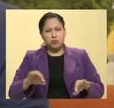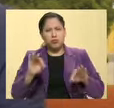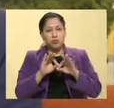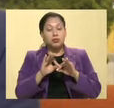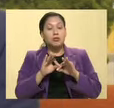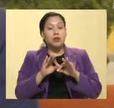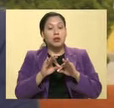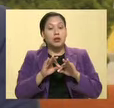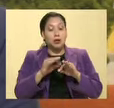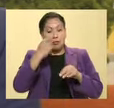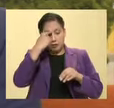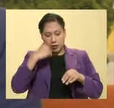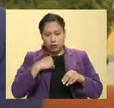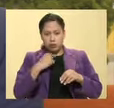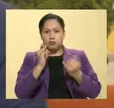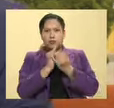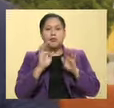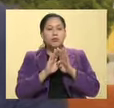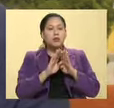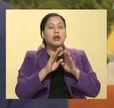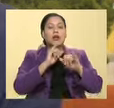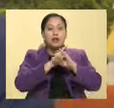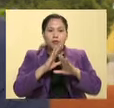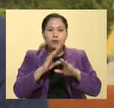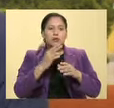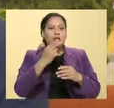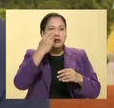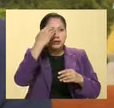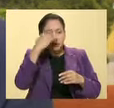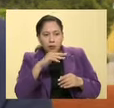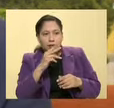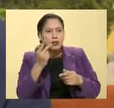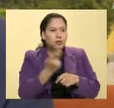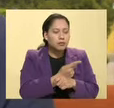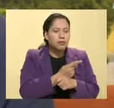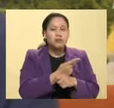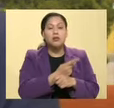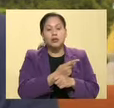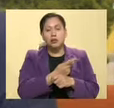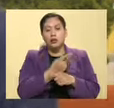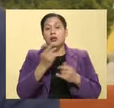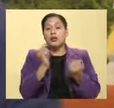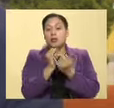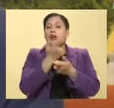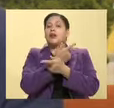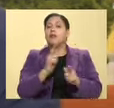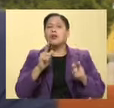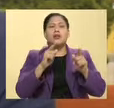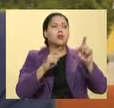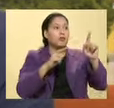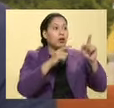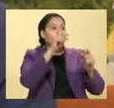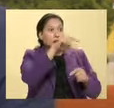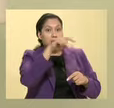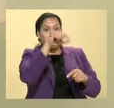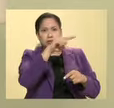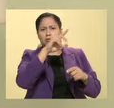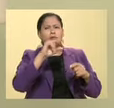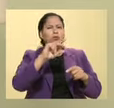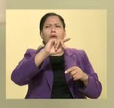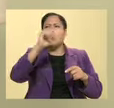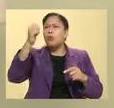nosotros, pero sobre todo para la gente, la inmediatez de estar informado, de estar al pendiente de lo que pasa y la libertad que tiene que existir en esos